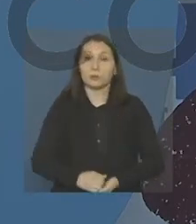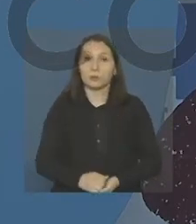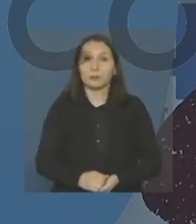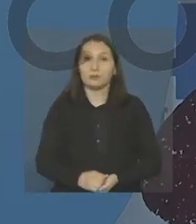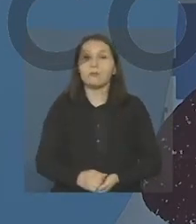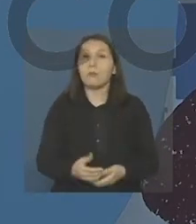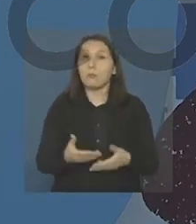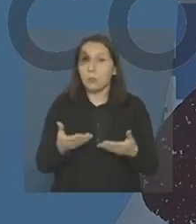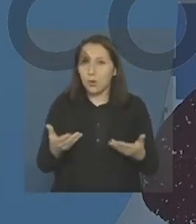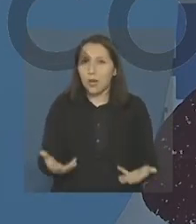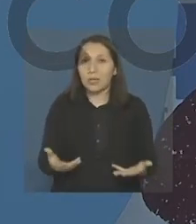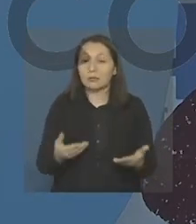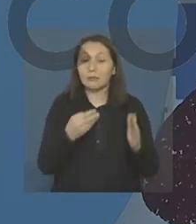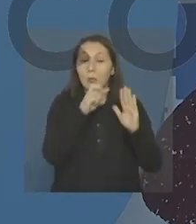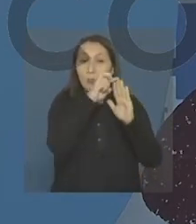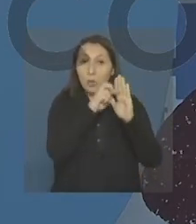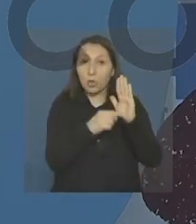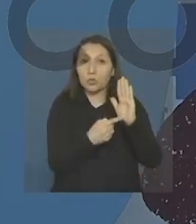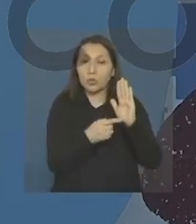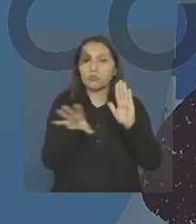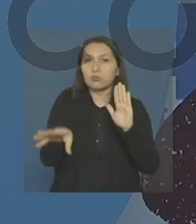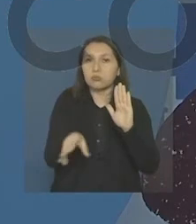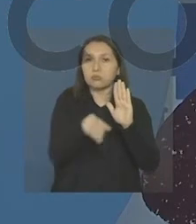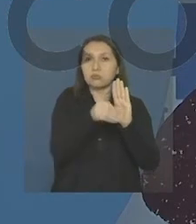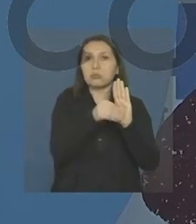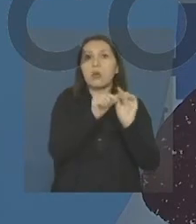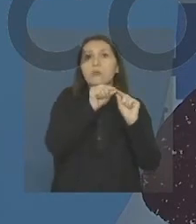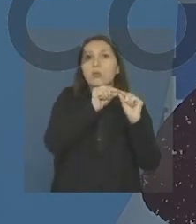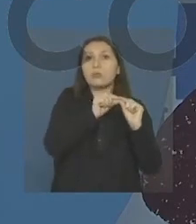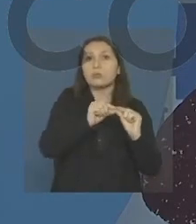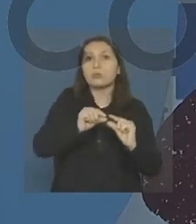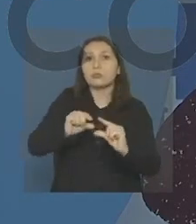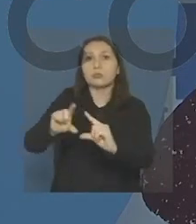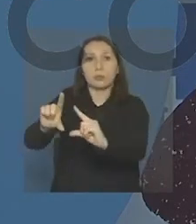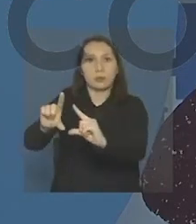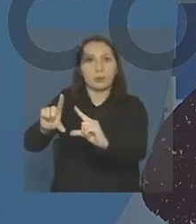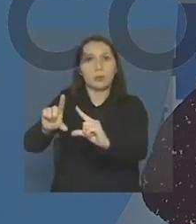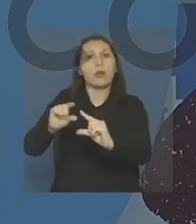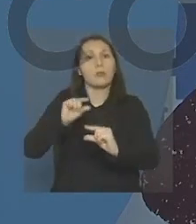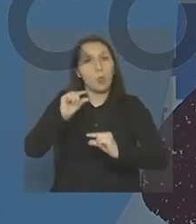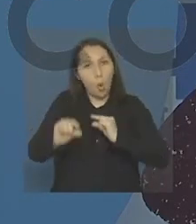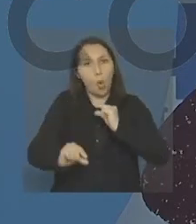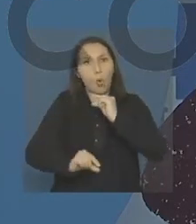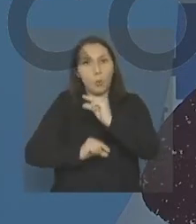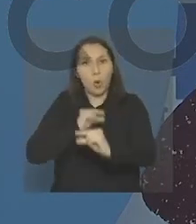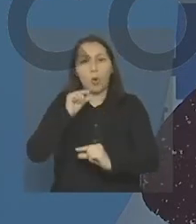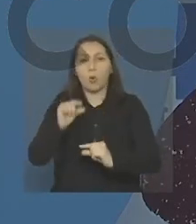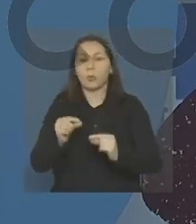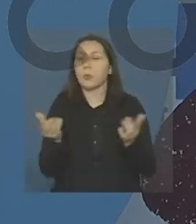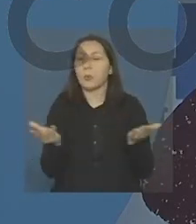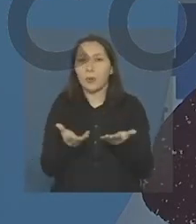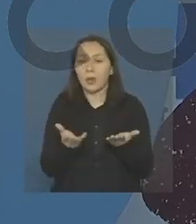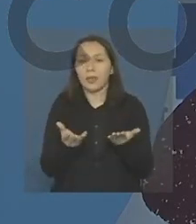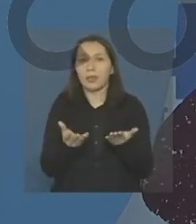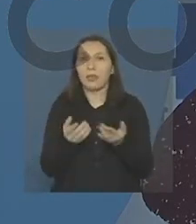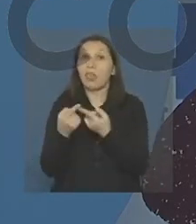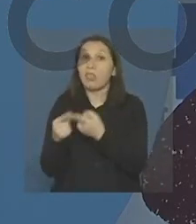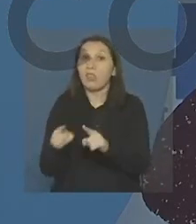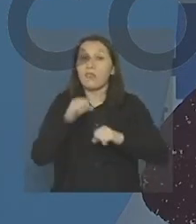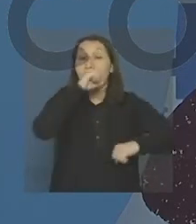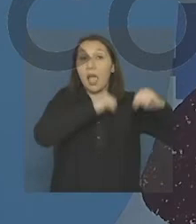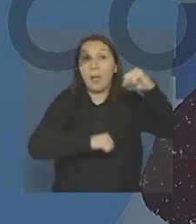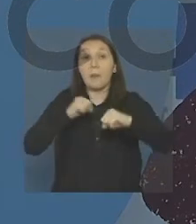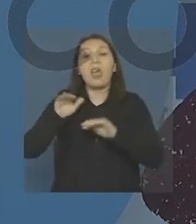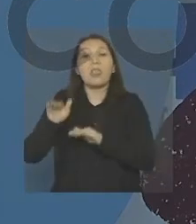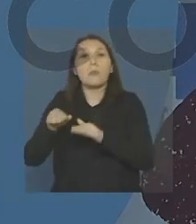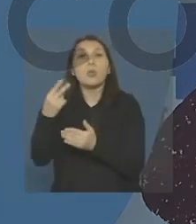Por eso este proyecto incorpora la gradualidad para que las diferentes empresas,